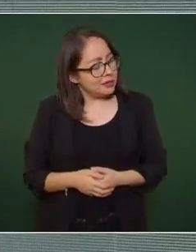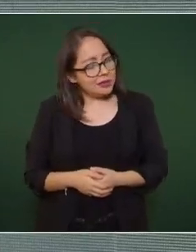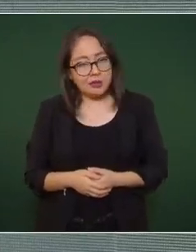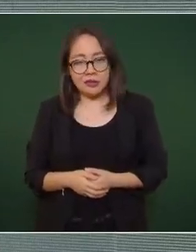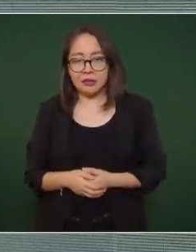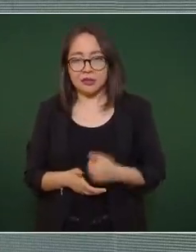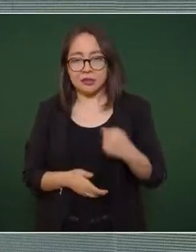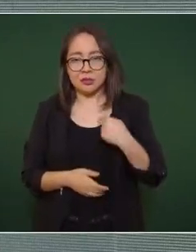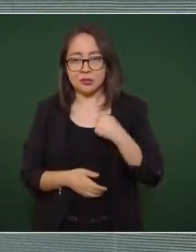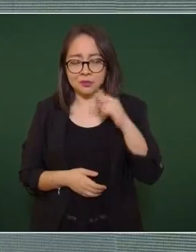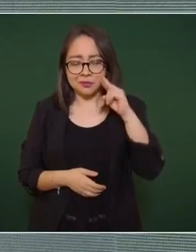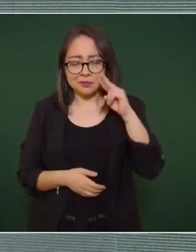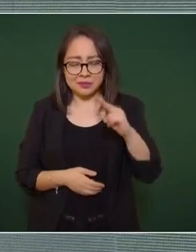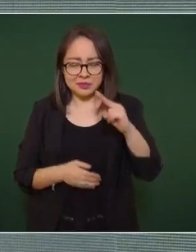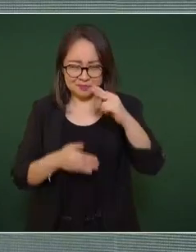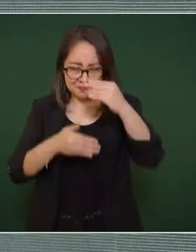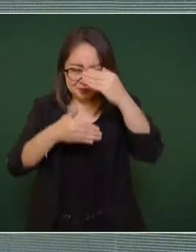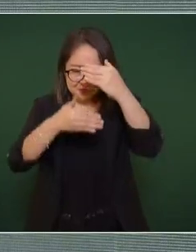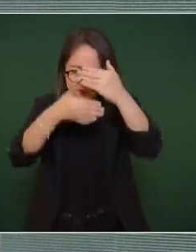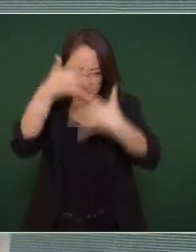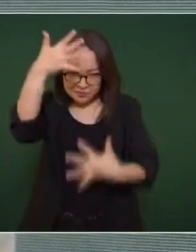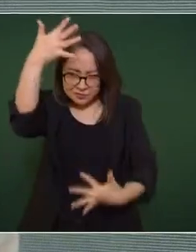lo que estaba sucediendo.